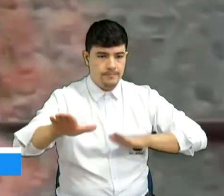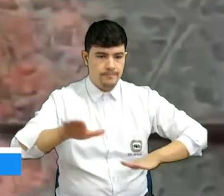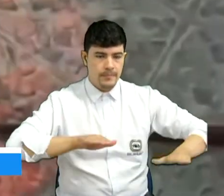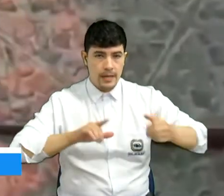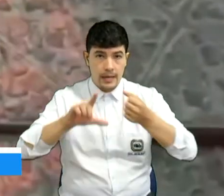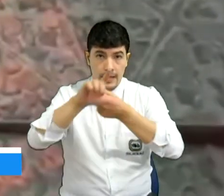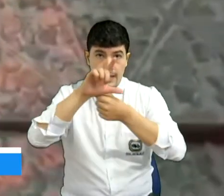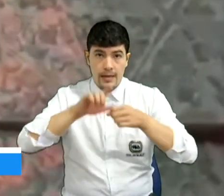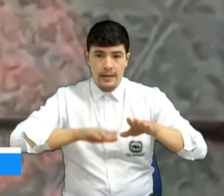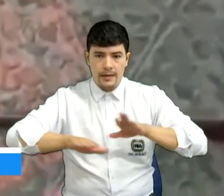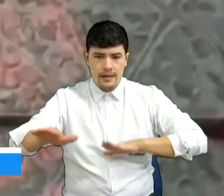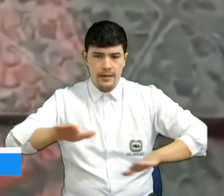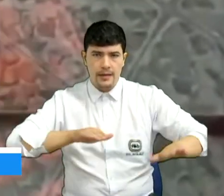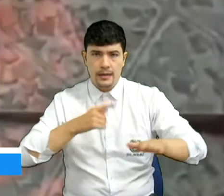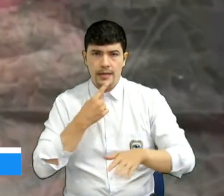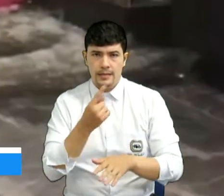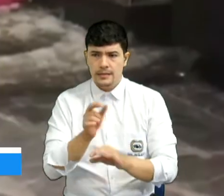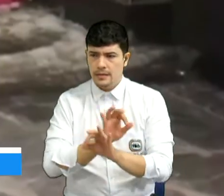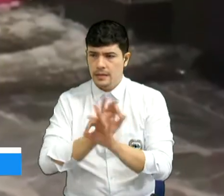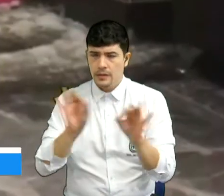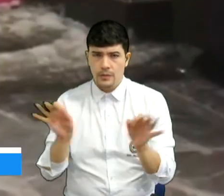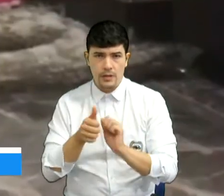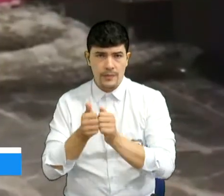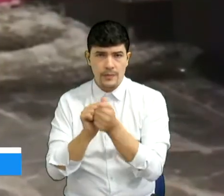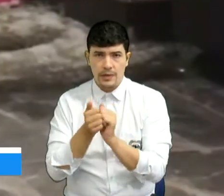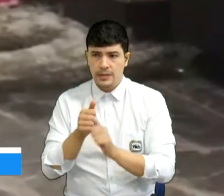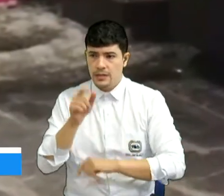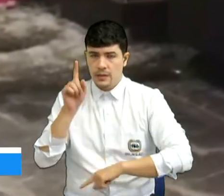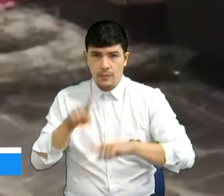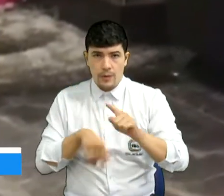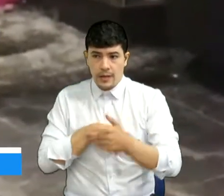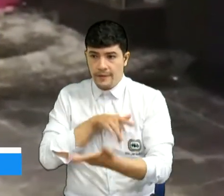reiteró que ningún deportista puede acudir a los escenarios hasta nueva orden.